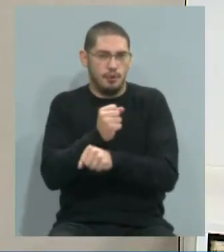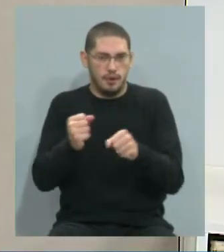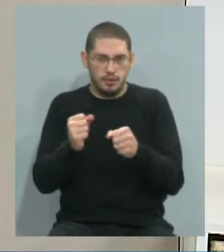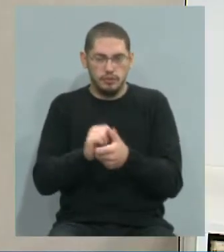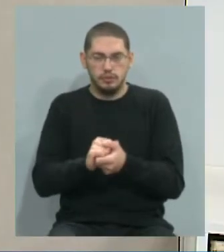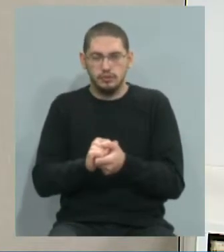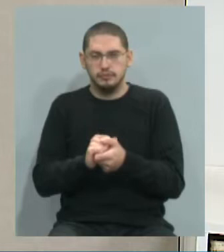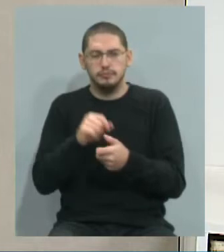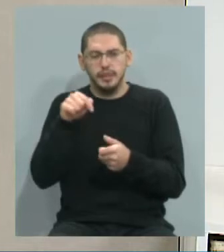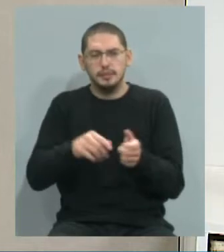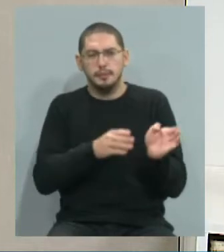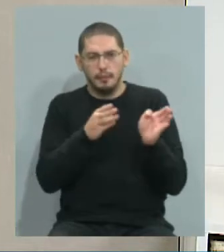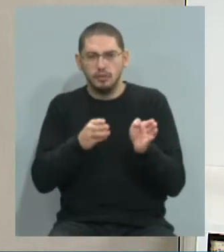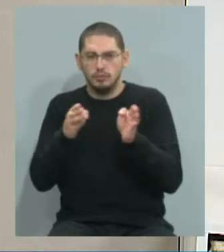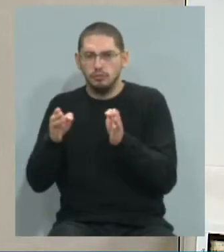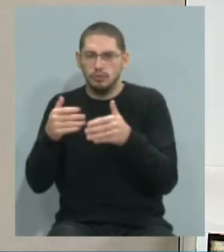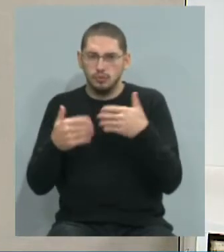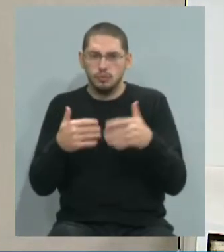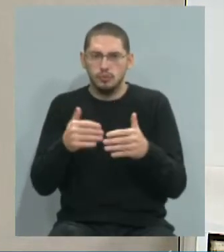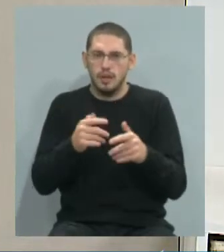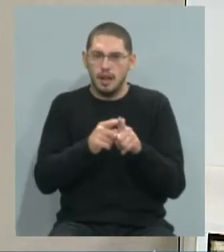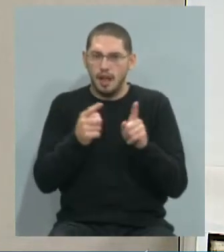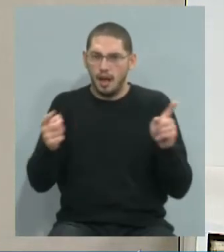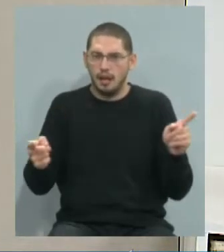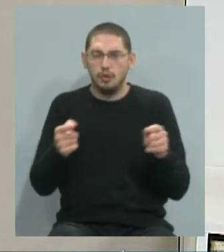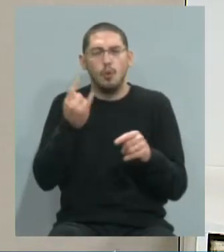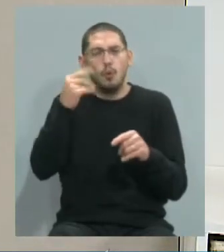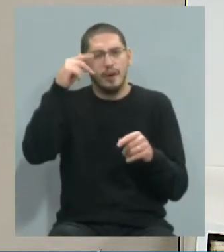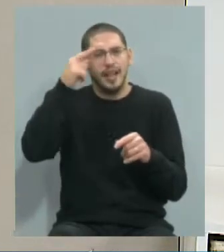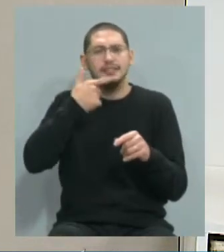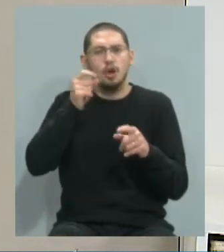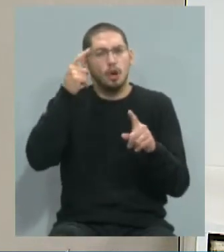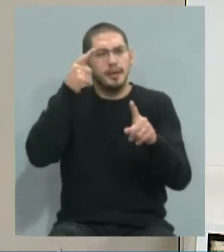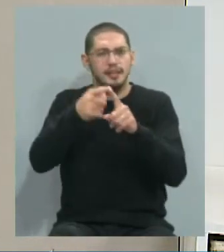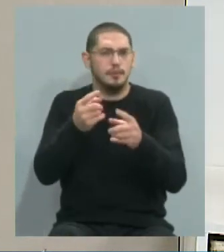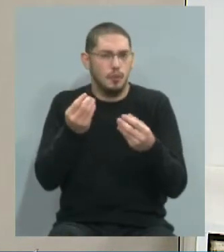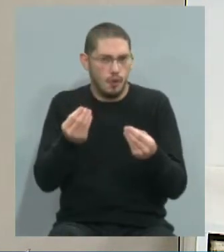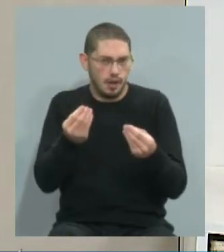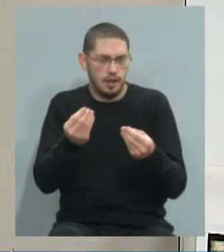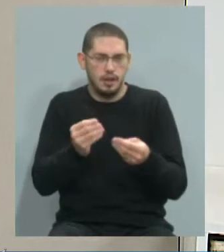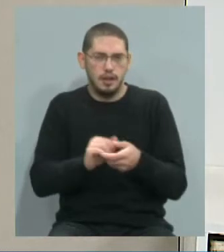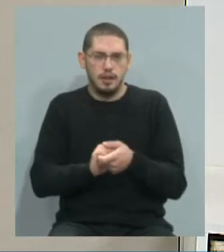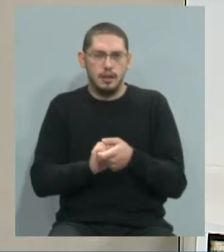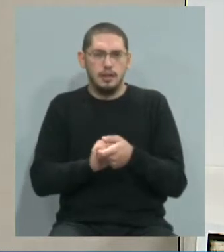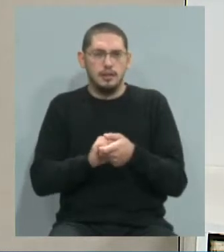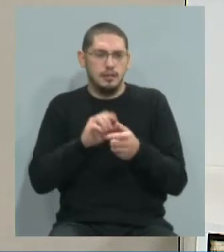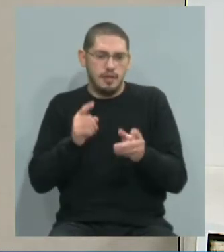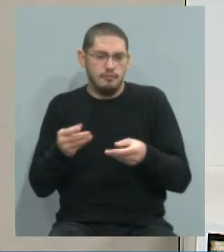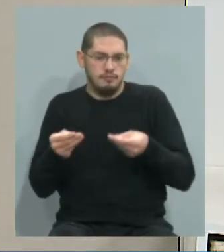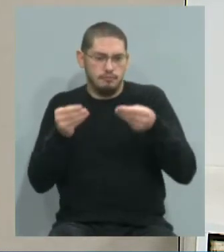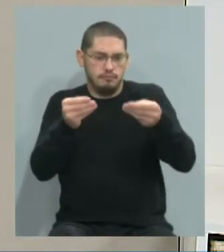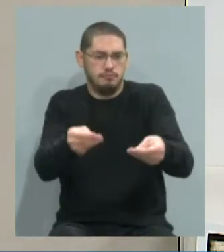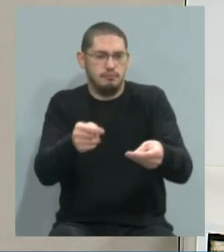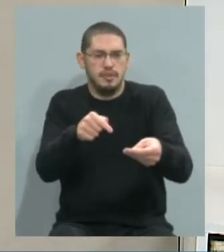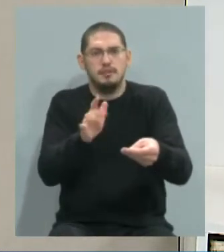proceso largo, digo. ¿Cuál es la finalidad que tiene la UNESCO con esto? Que es obviamente una herramienta que